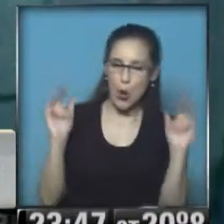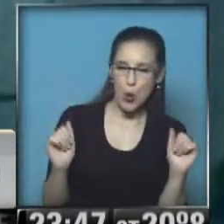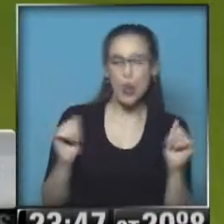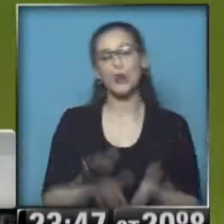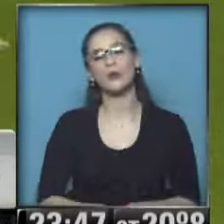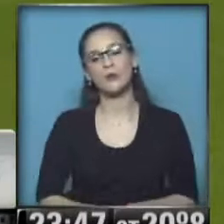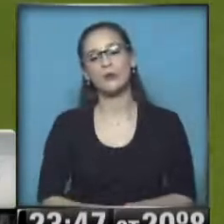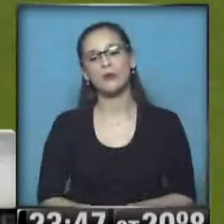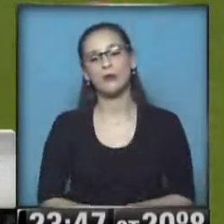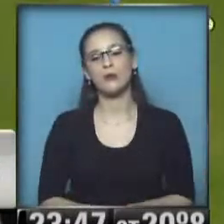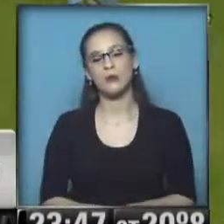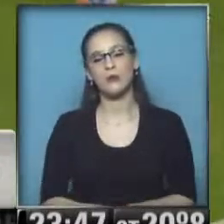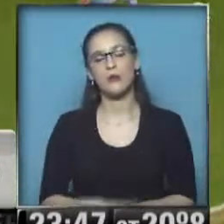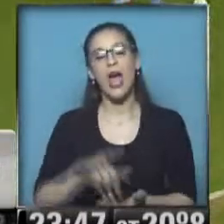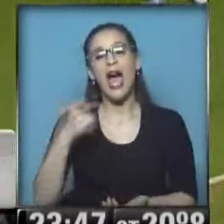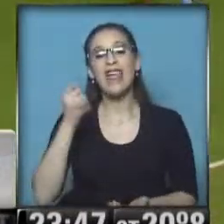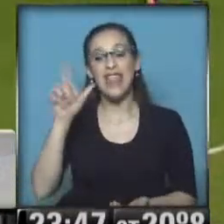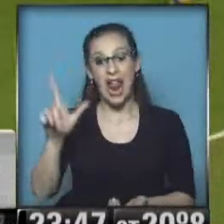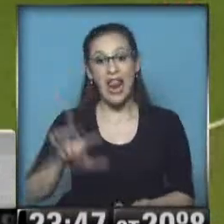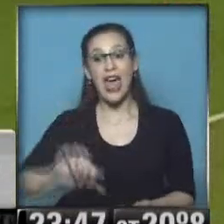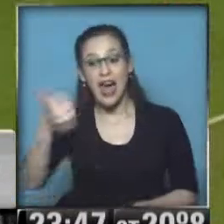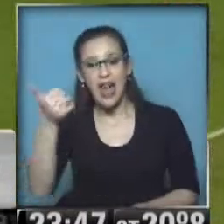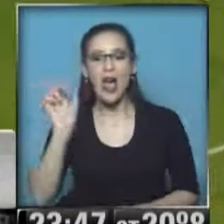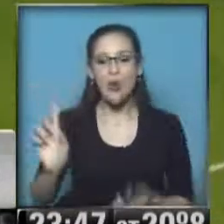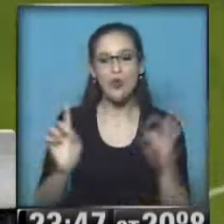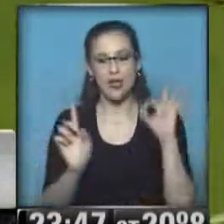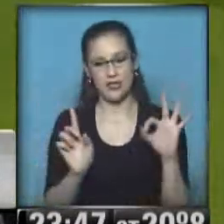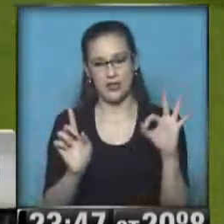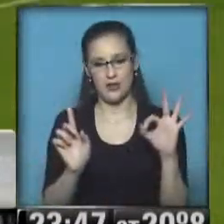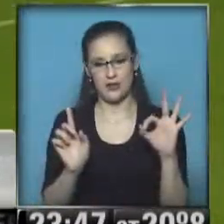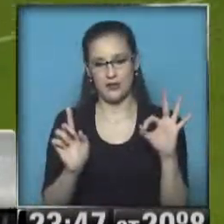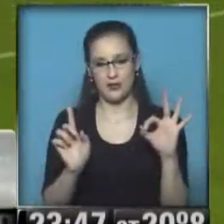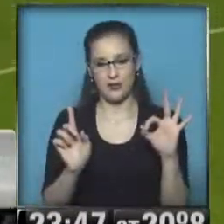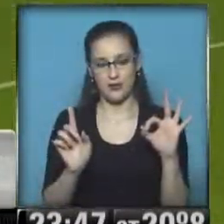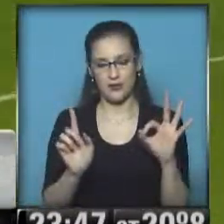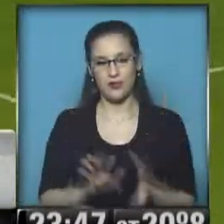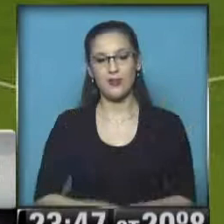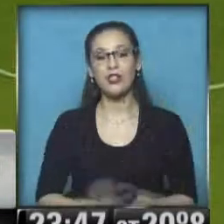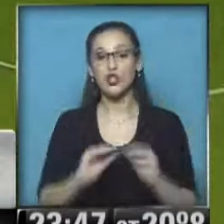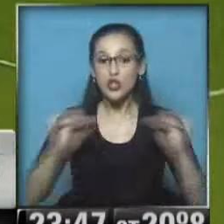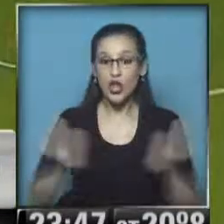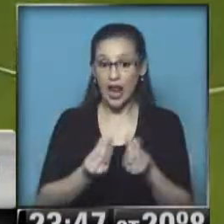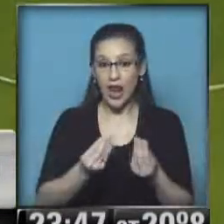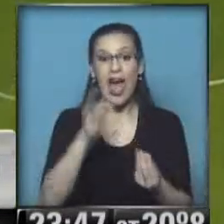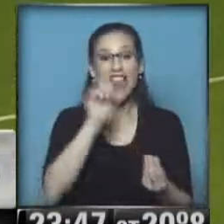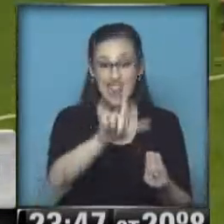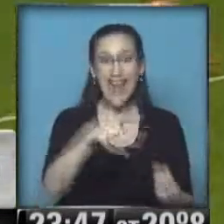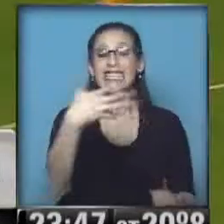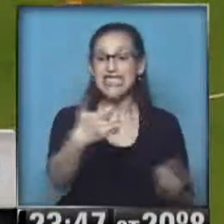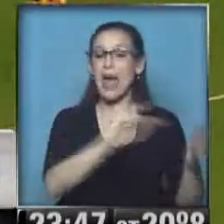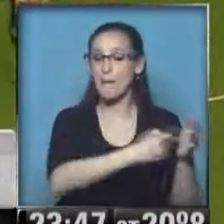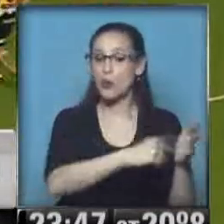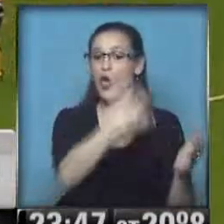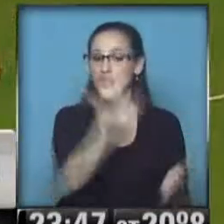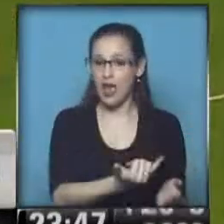Arsenal, que conseguía ganar 1-0 y de esta forma sumar 6 puntos en el campeonato de los 9 disputados